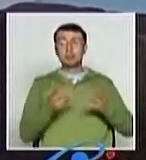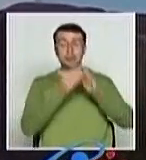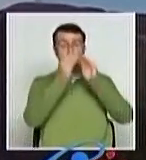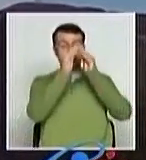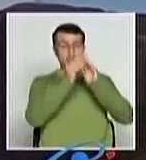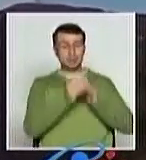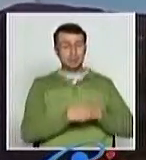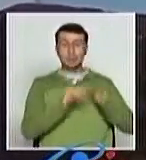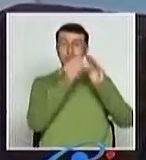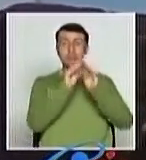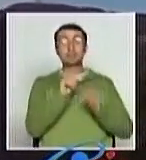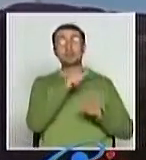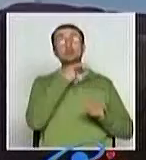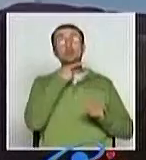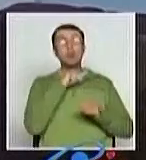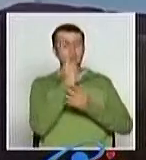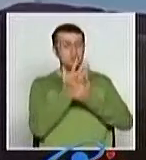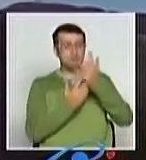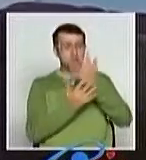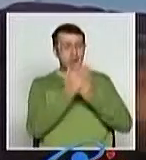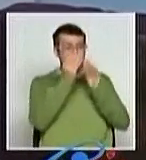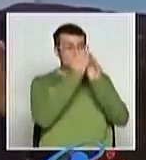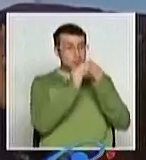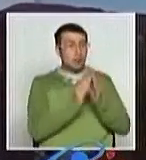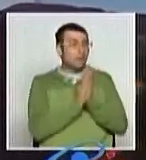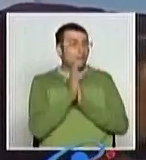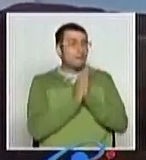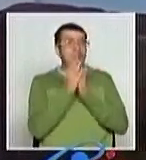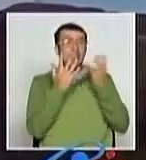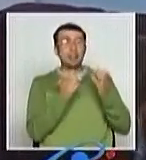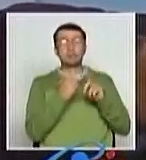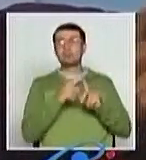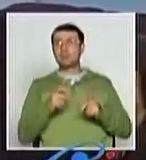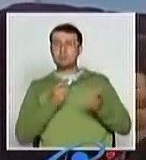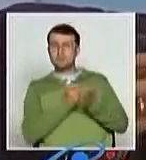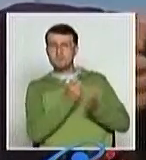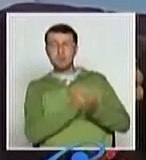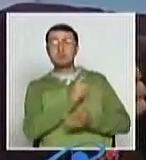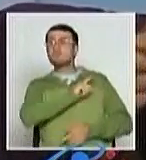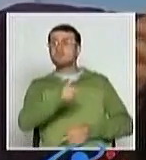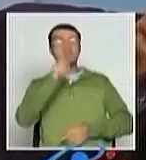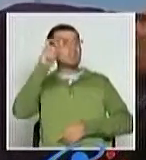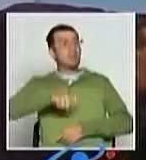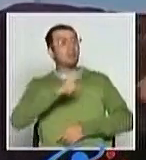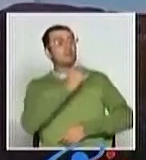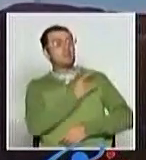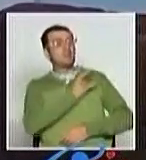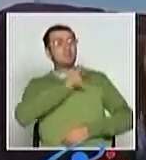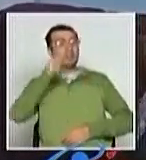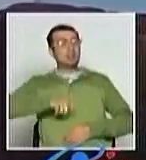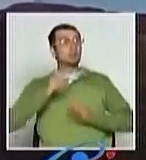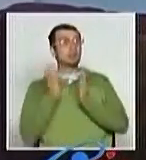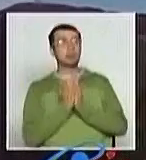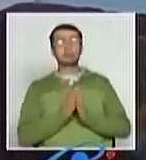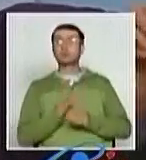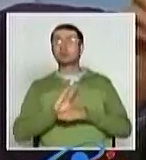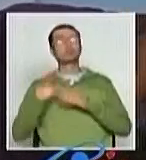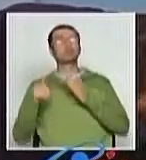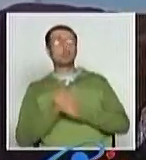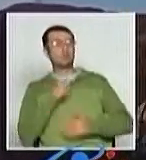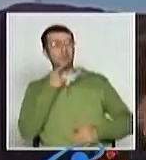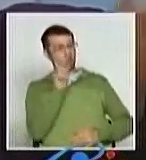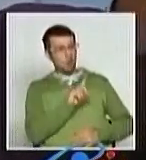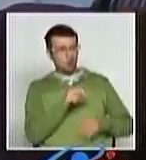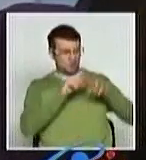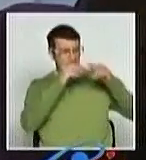encantaba las manualidades pero es dejó influenciar por el contexto la mamá la hermana los tíos los abuelos eso no da dinero eso no da